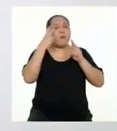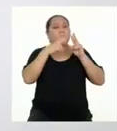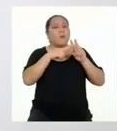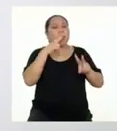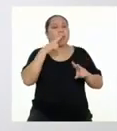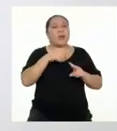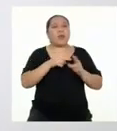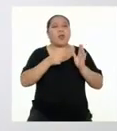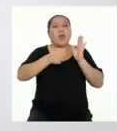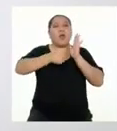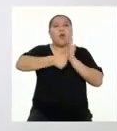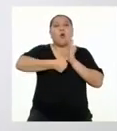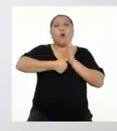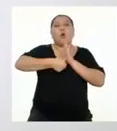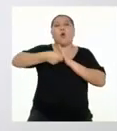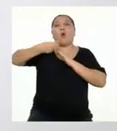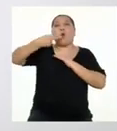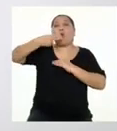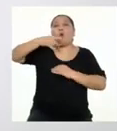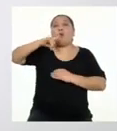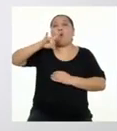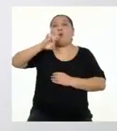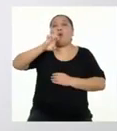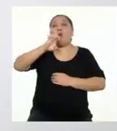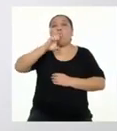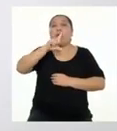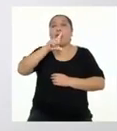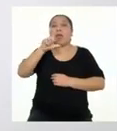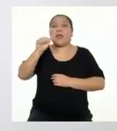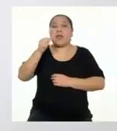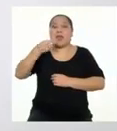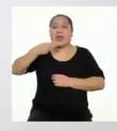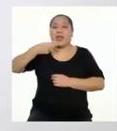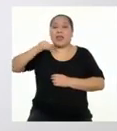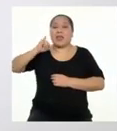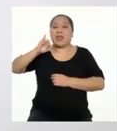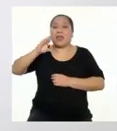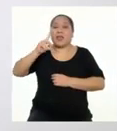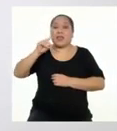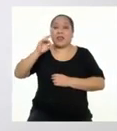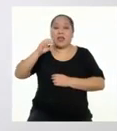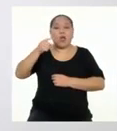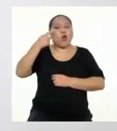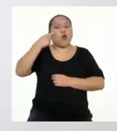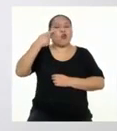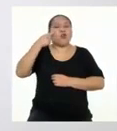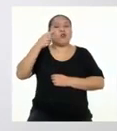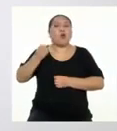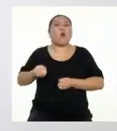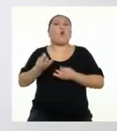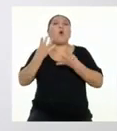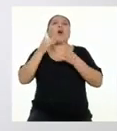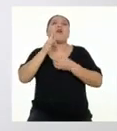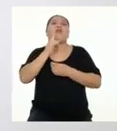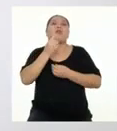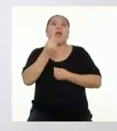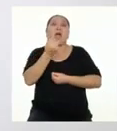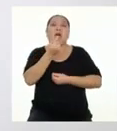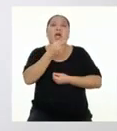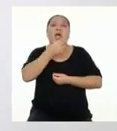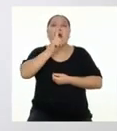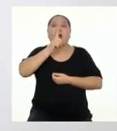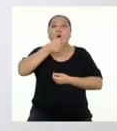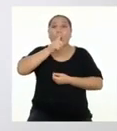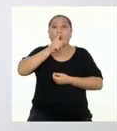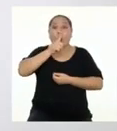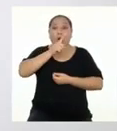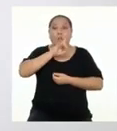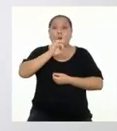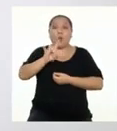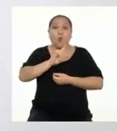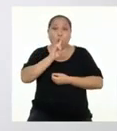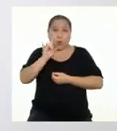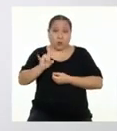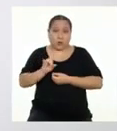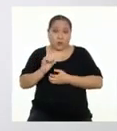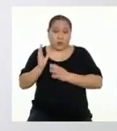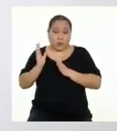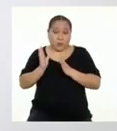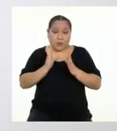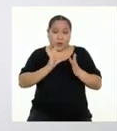su huella hídrica, es decir, conocer cuál es el volumen total del agua que utilizan para producir sus bienes o